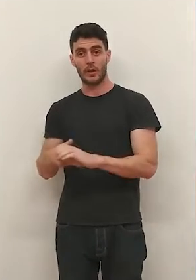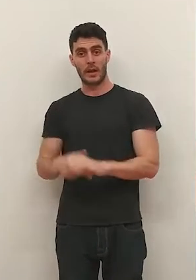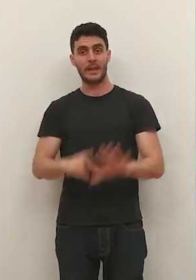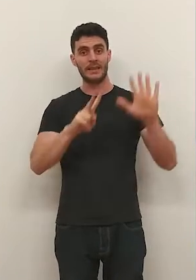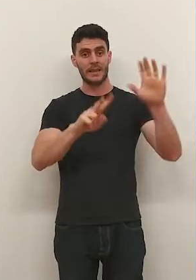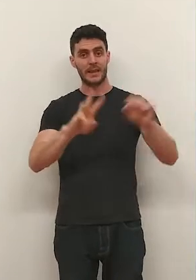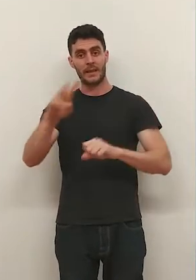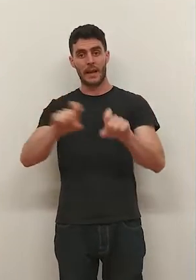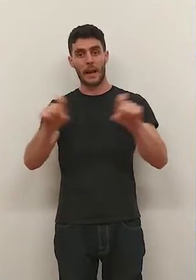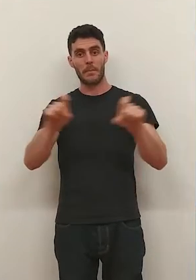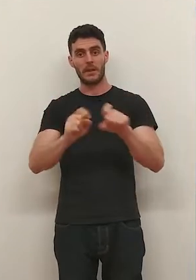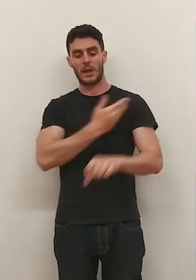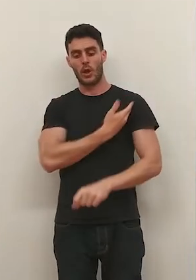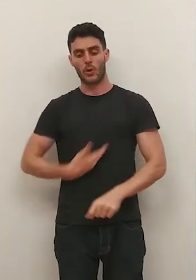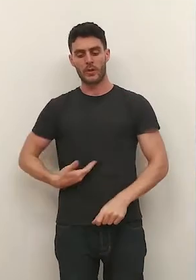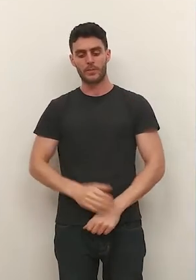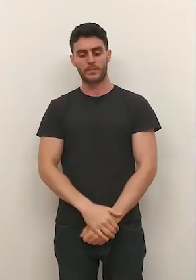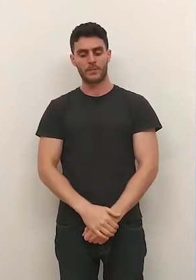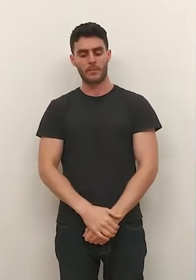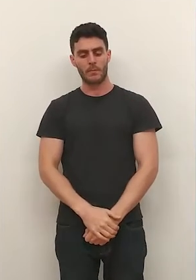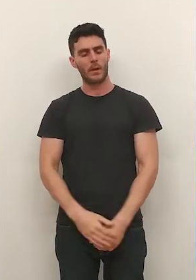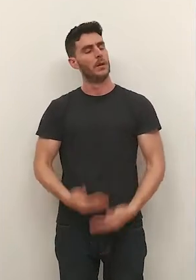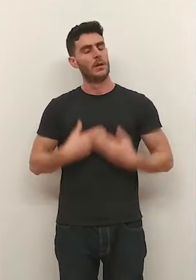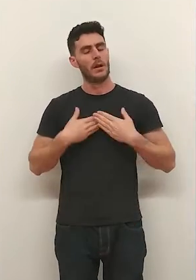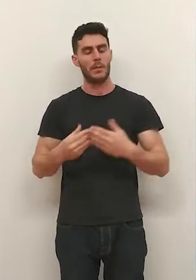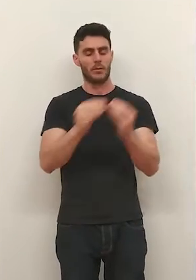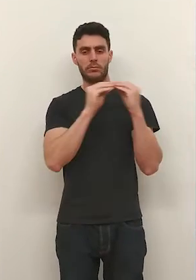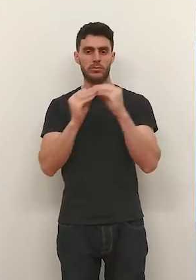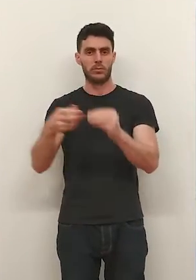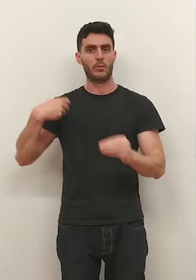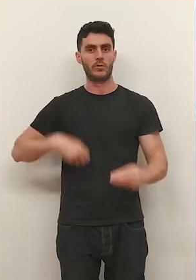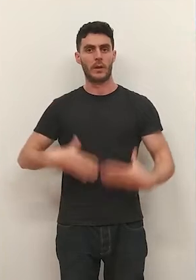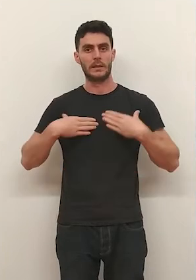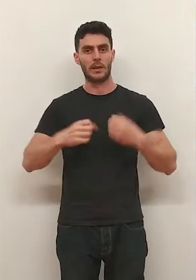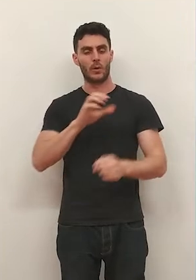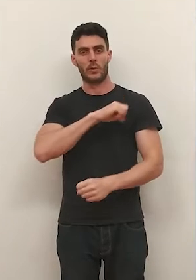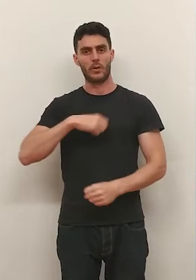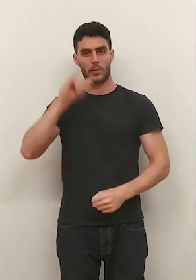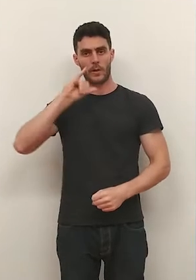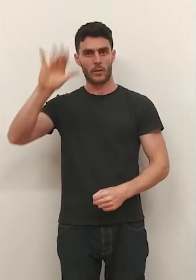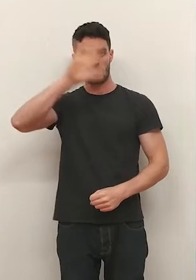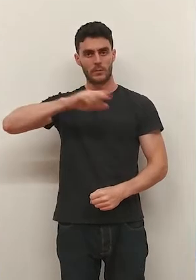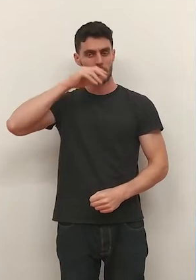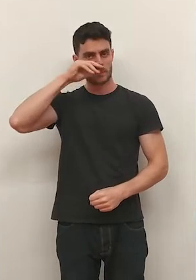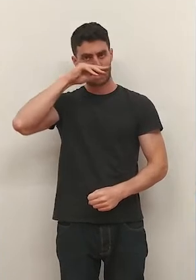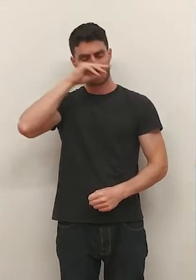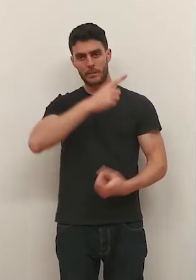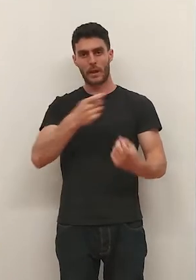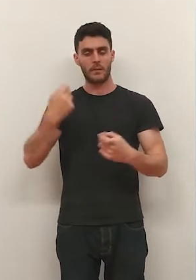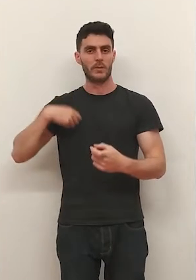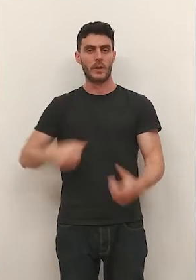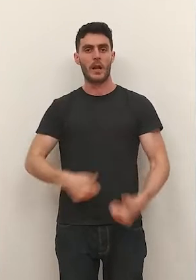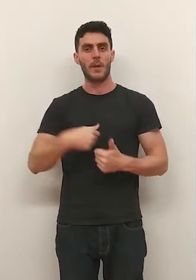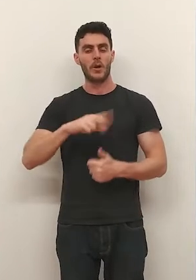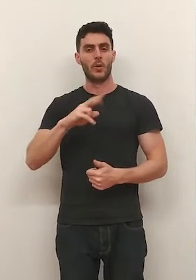63 empresas. Es un lamento unánime entre los profesionales de la salud de nuestra comunidad. Hace falta más gente.